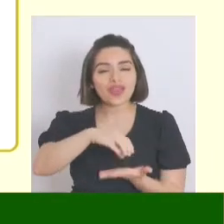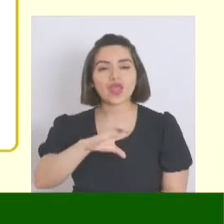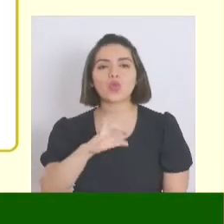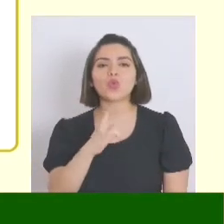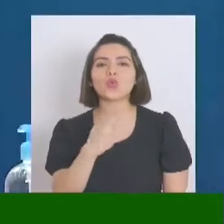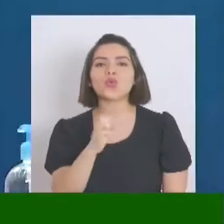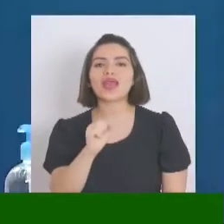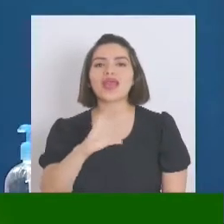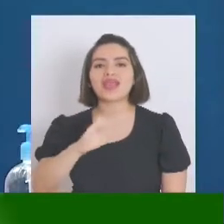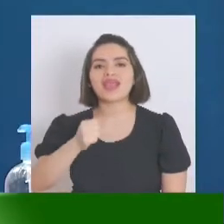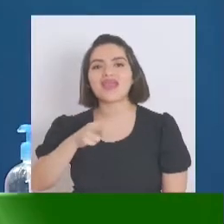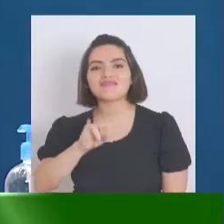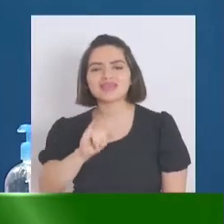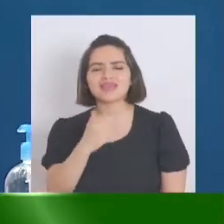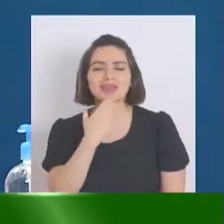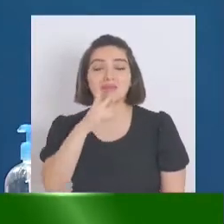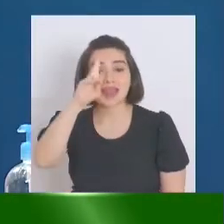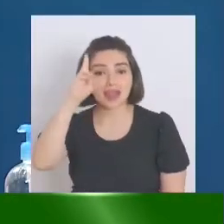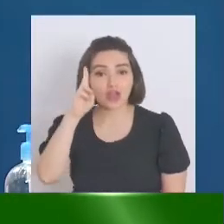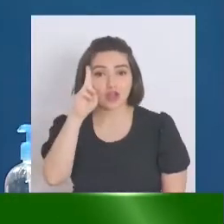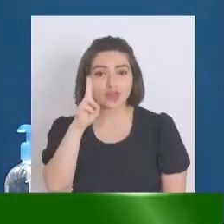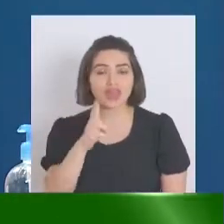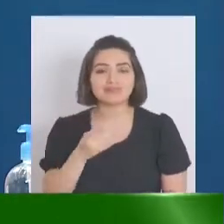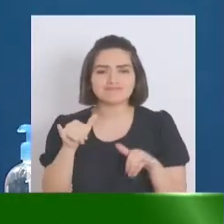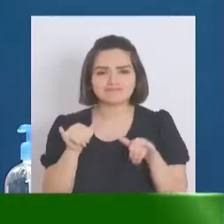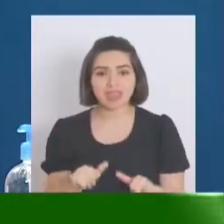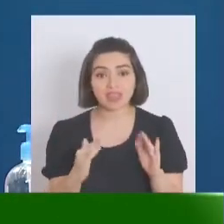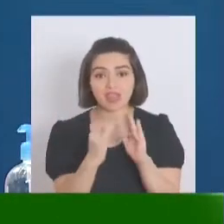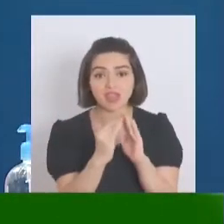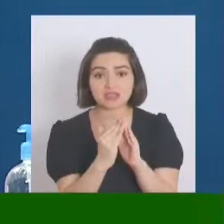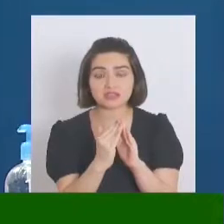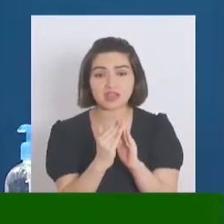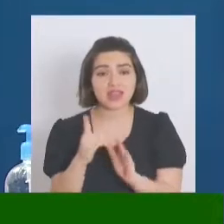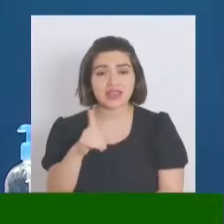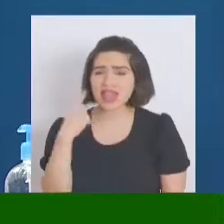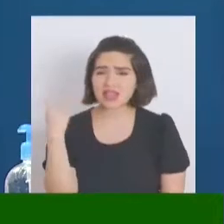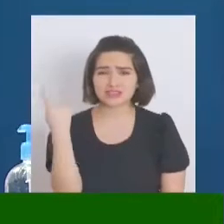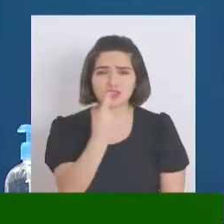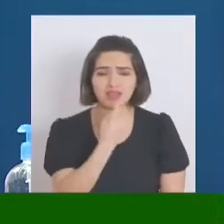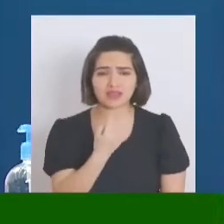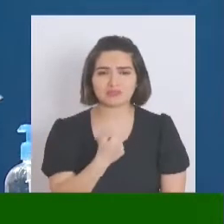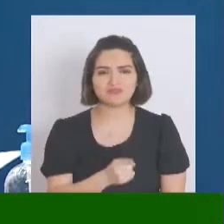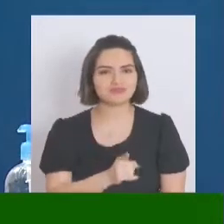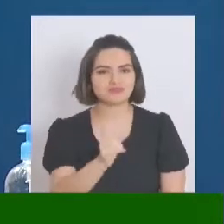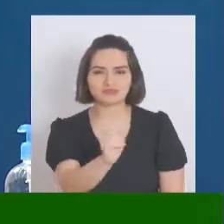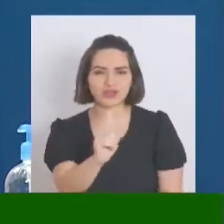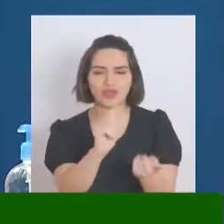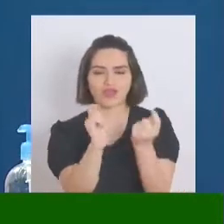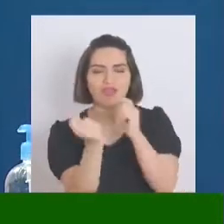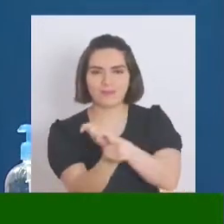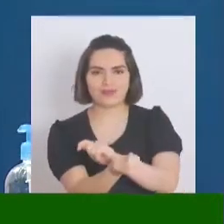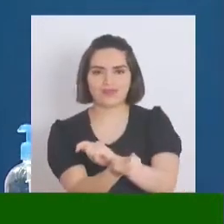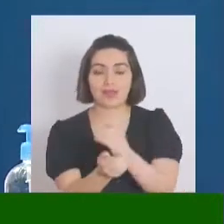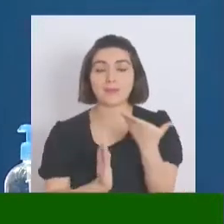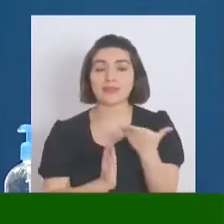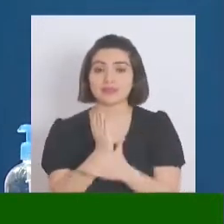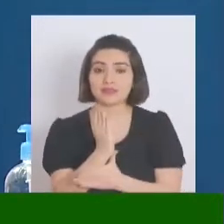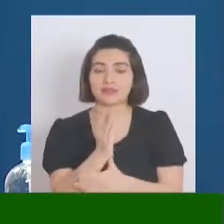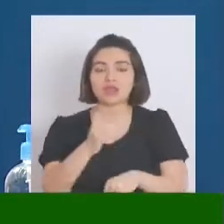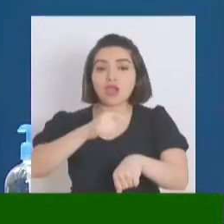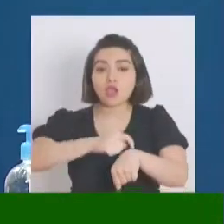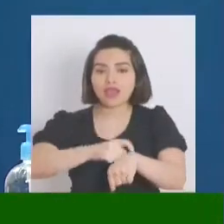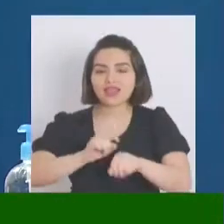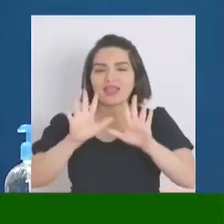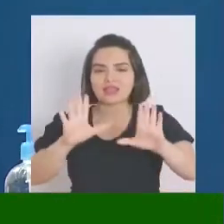Curacaví. Quisiera recordar que el toque de queda a nivel nacional no ha sido modificado y es a partir de las